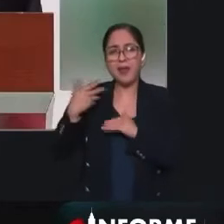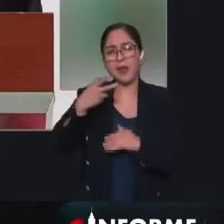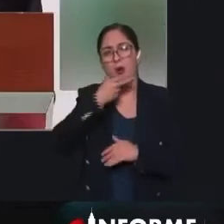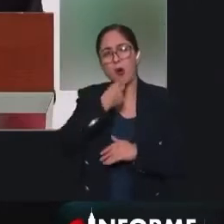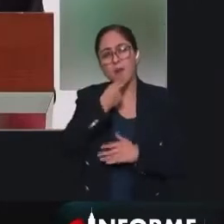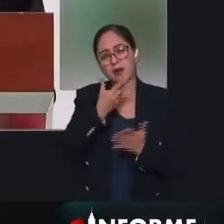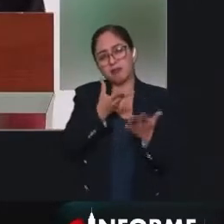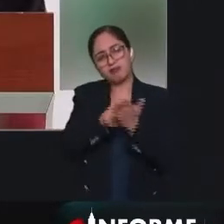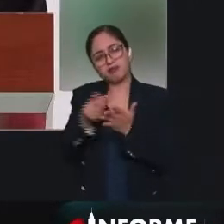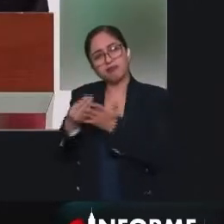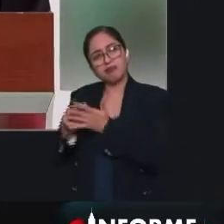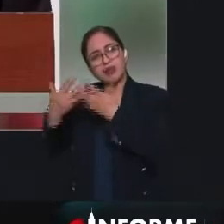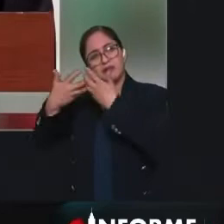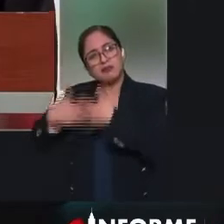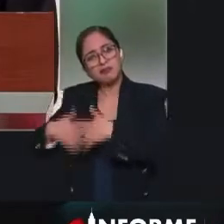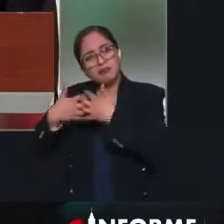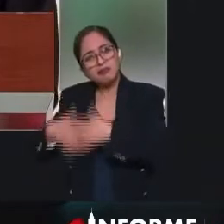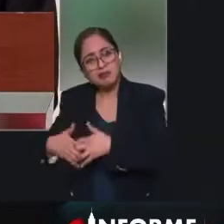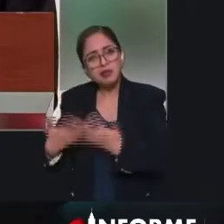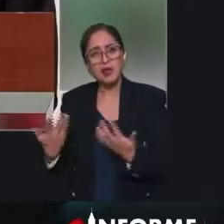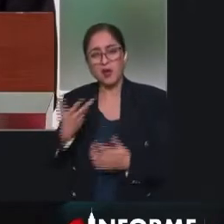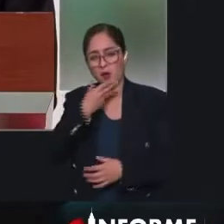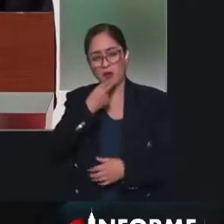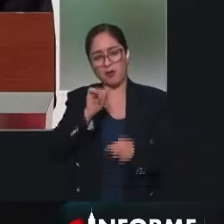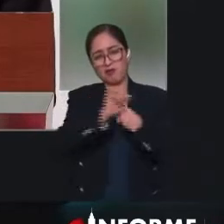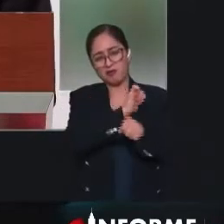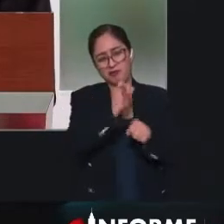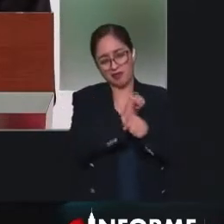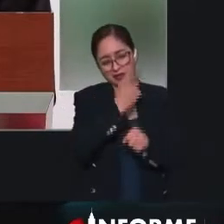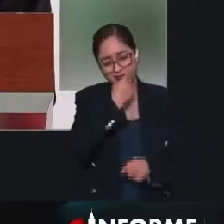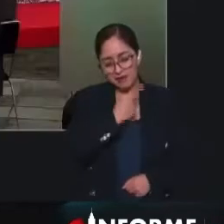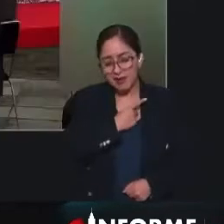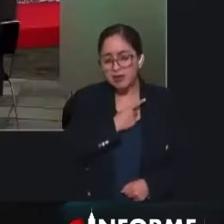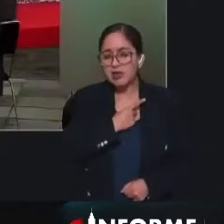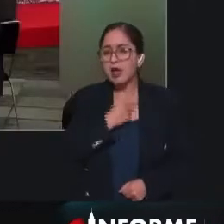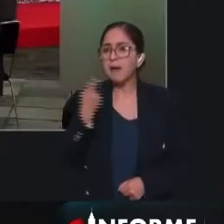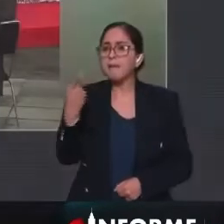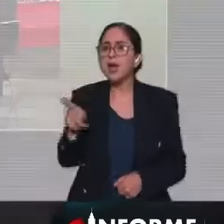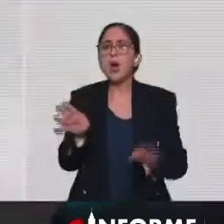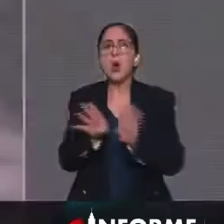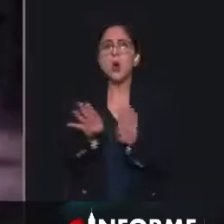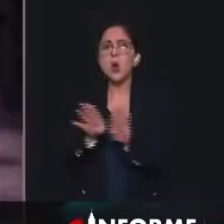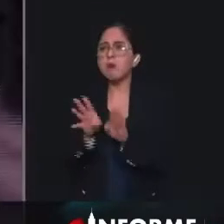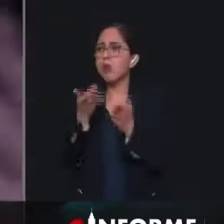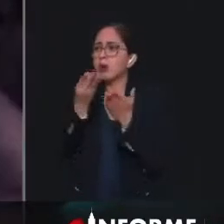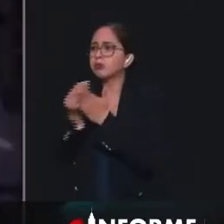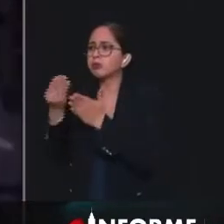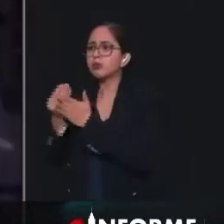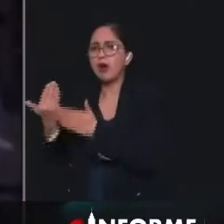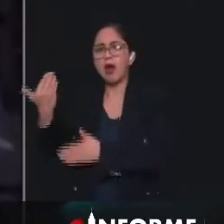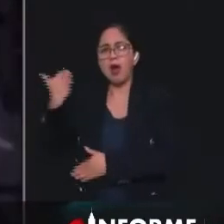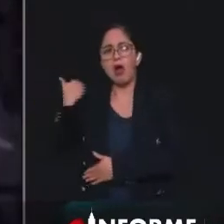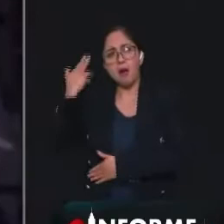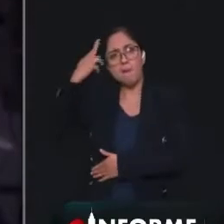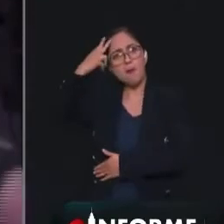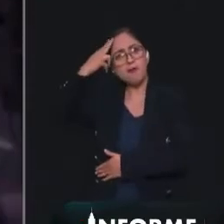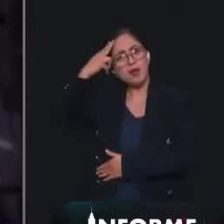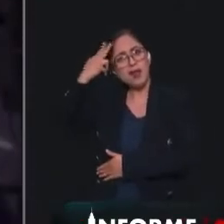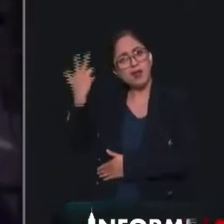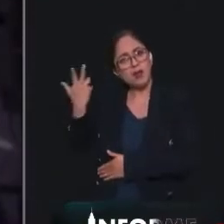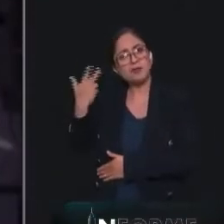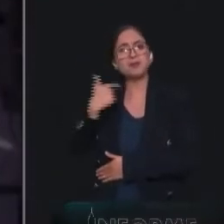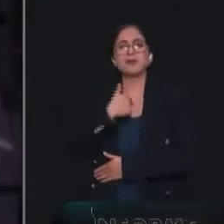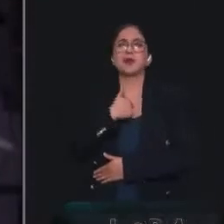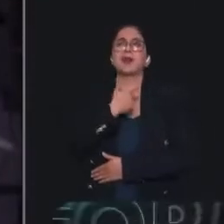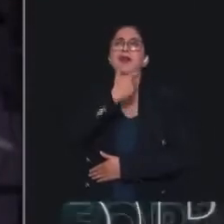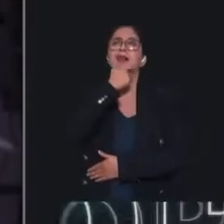va a ser como restaurar el porfiriato, ¿no? Y yo me reí y le dije, oye, pero don Porfirio no habría propuesto una